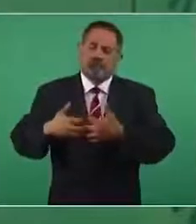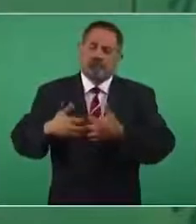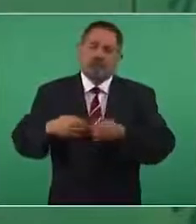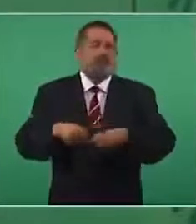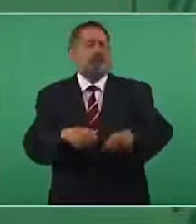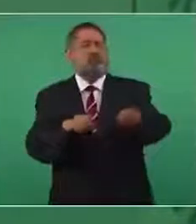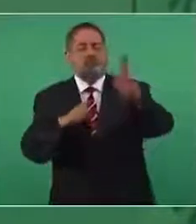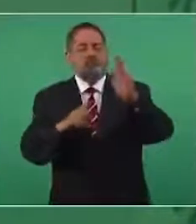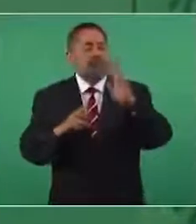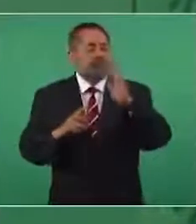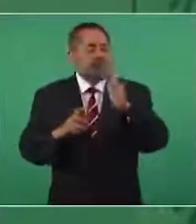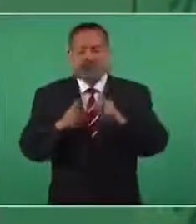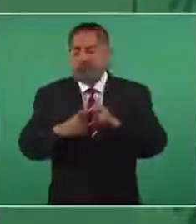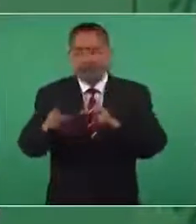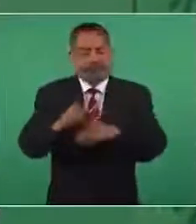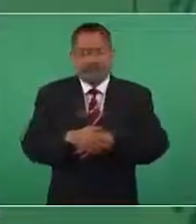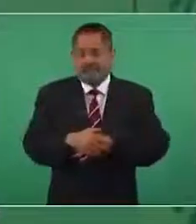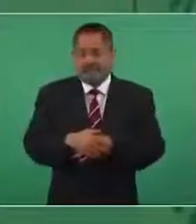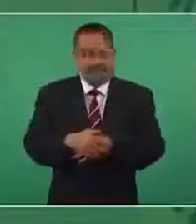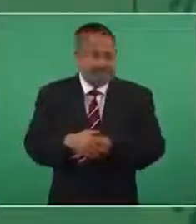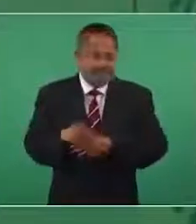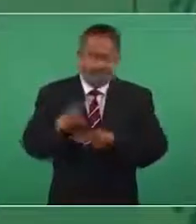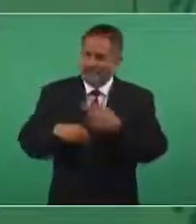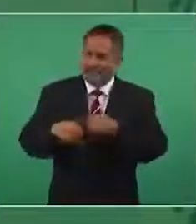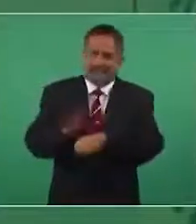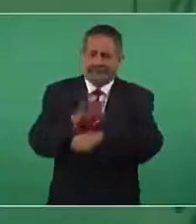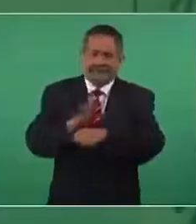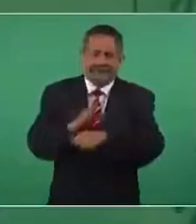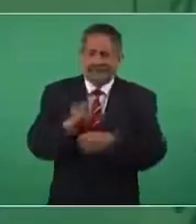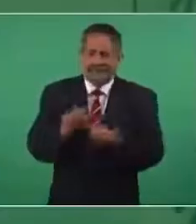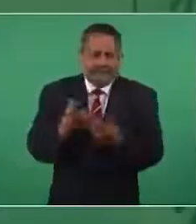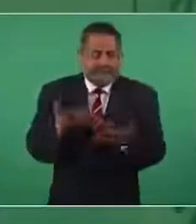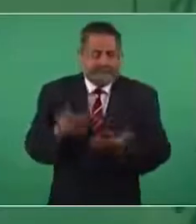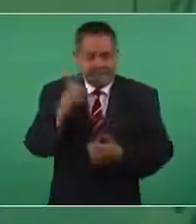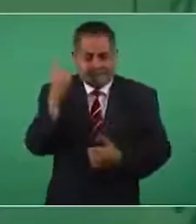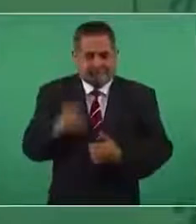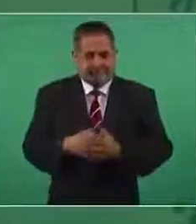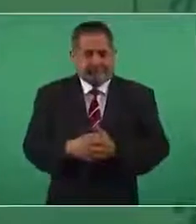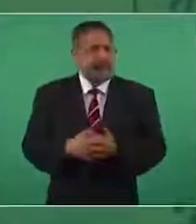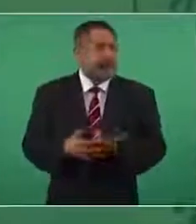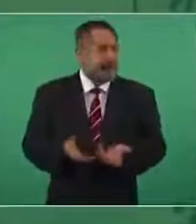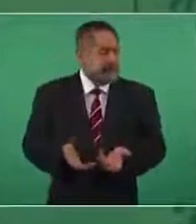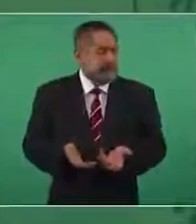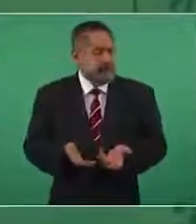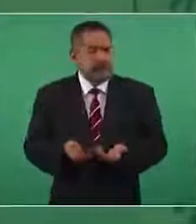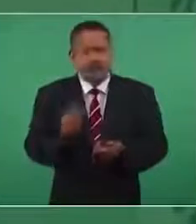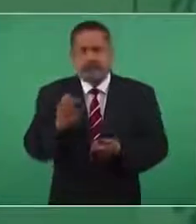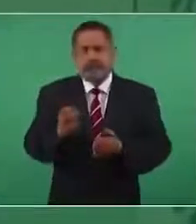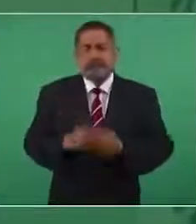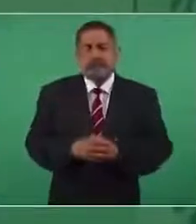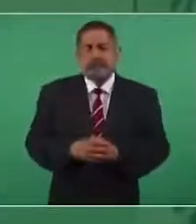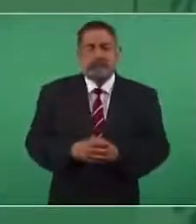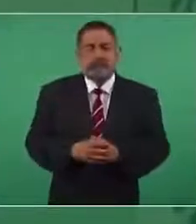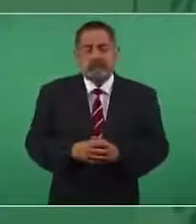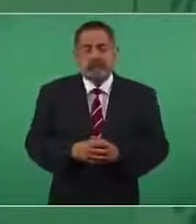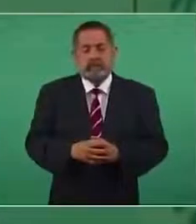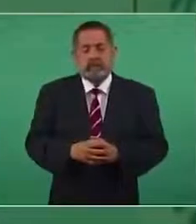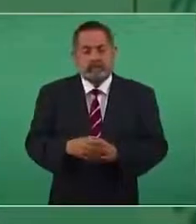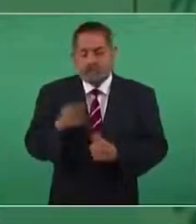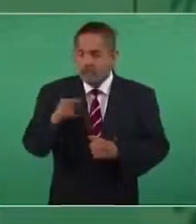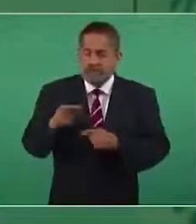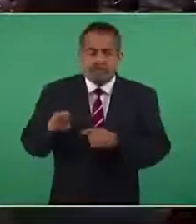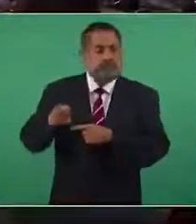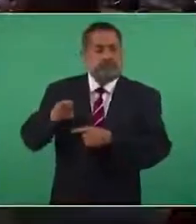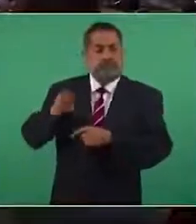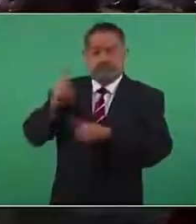Se echa a andar y a producir energía. Y en efecto es